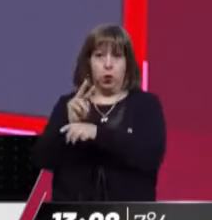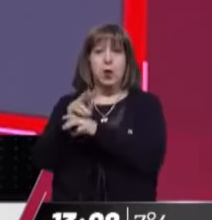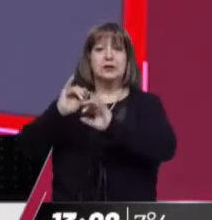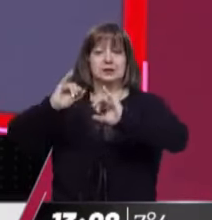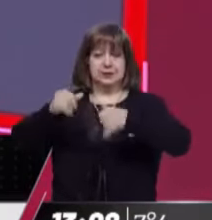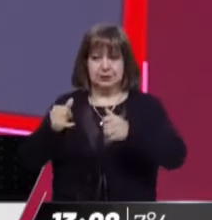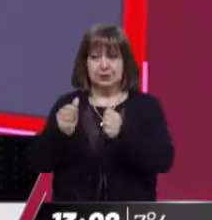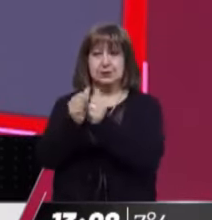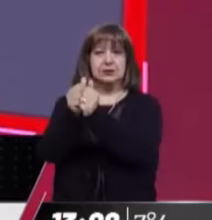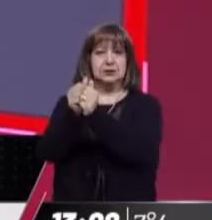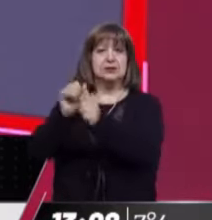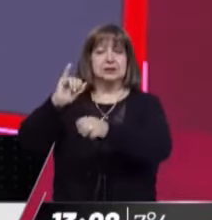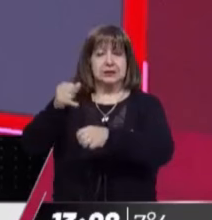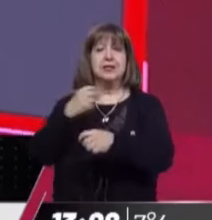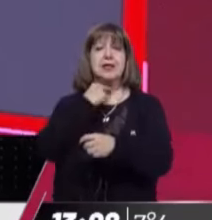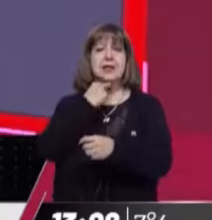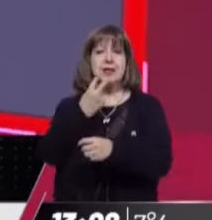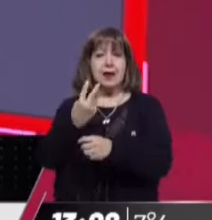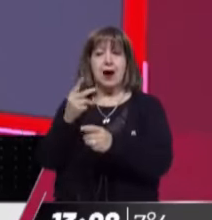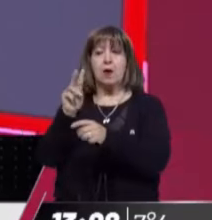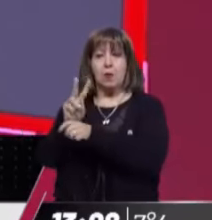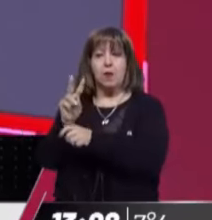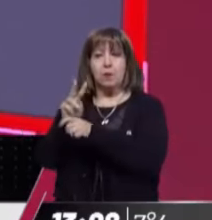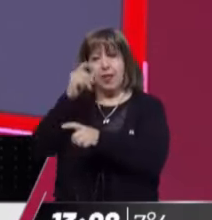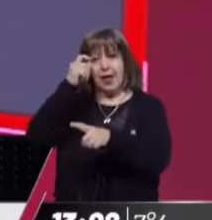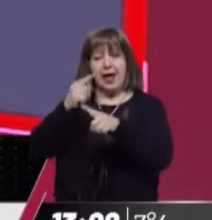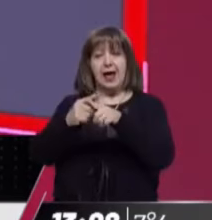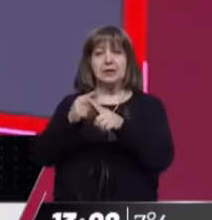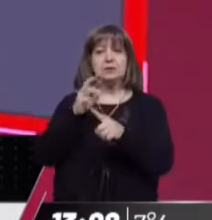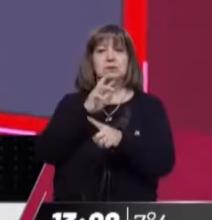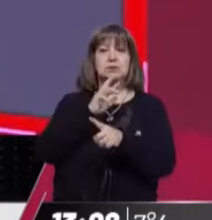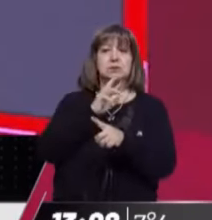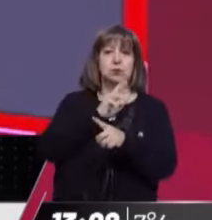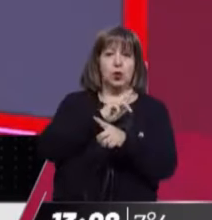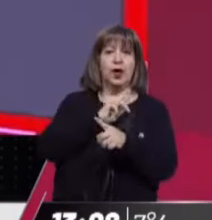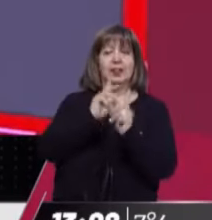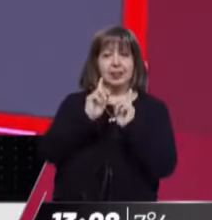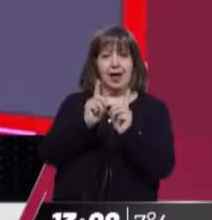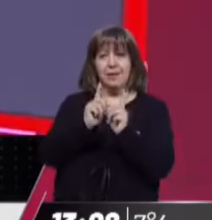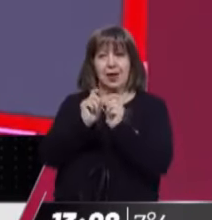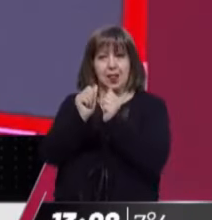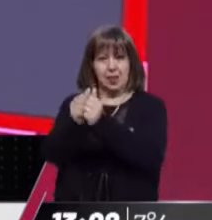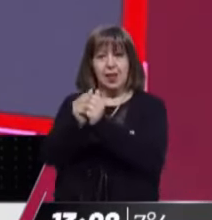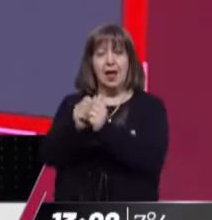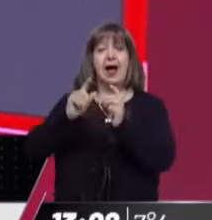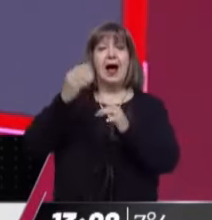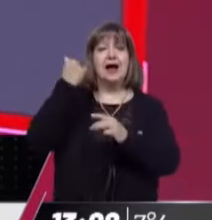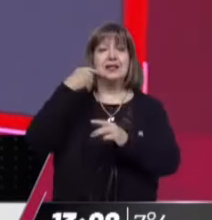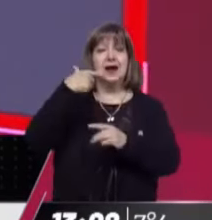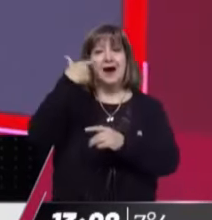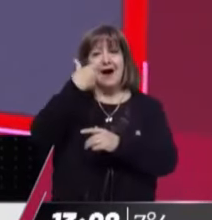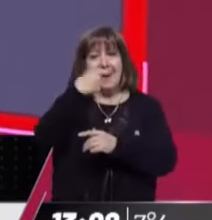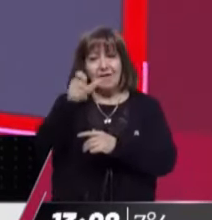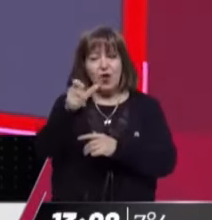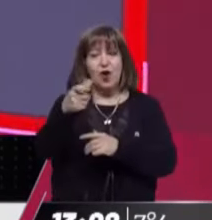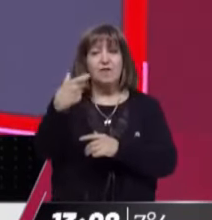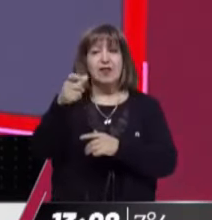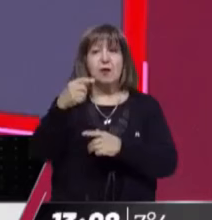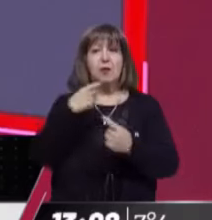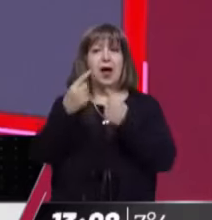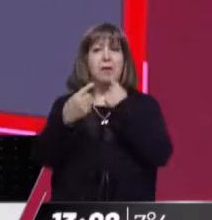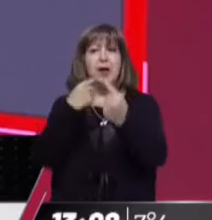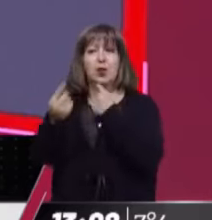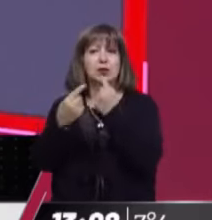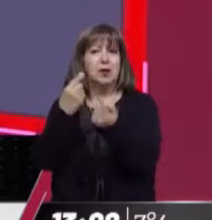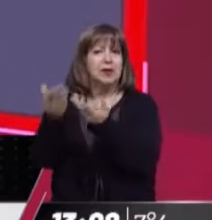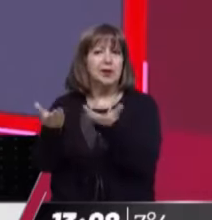bien acompañado por sus dos hijas y su exmujer Claribel Medina. Pero ayer grabó un video para todo el mundo que preguntaba